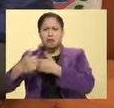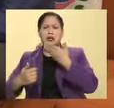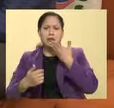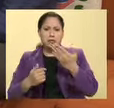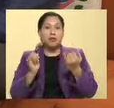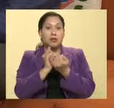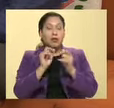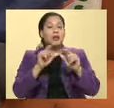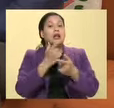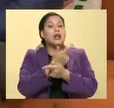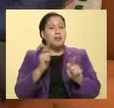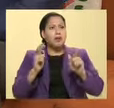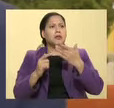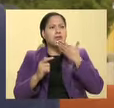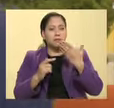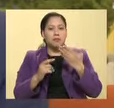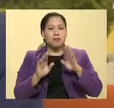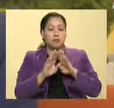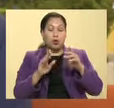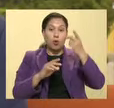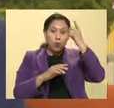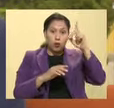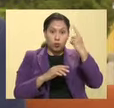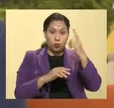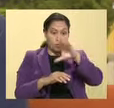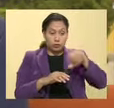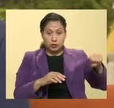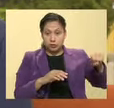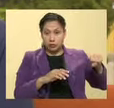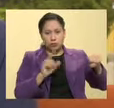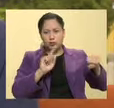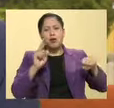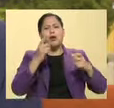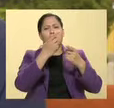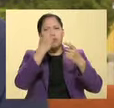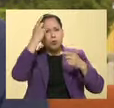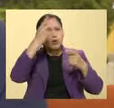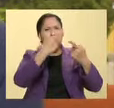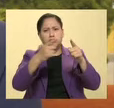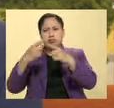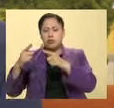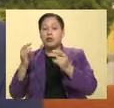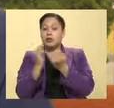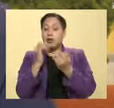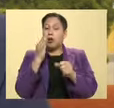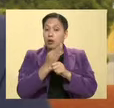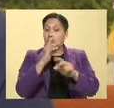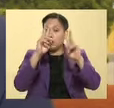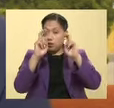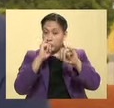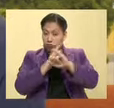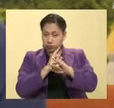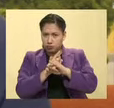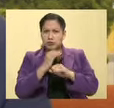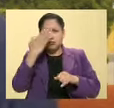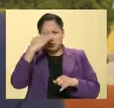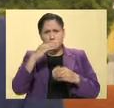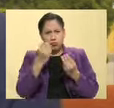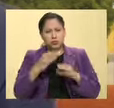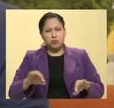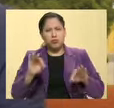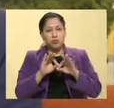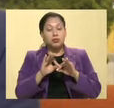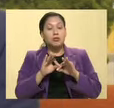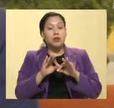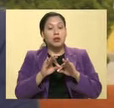a favor de que haya libertad. Ahora particularmente se discute el tema de internet. Sabemos la importancia que para